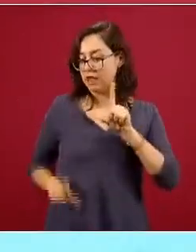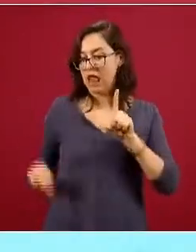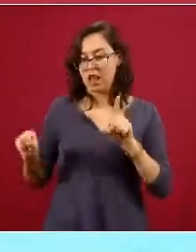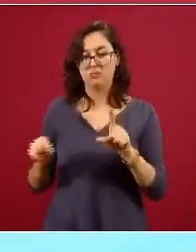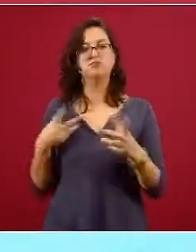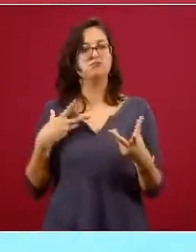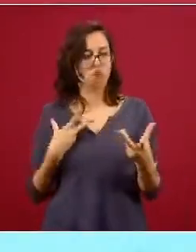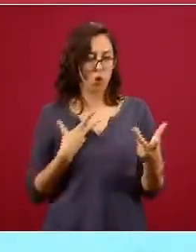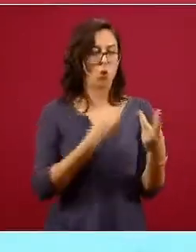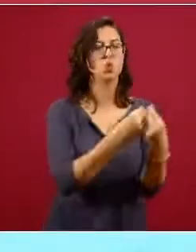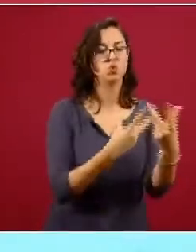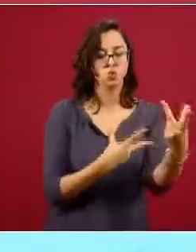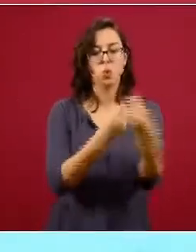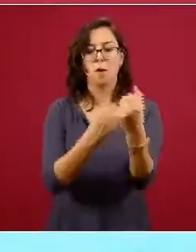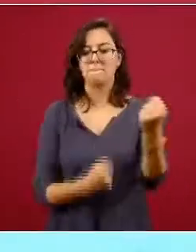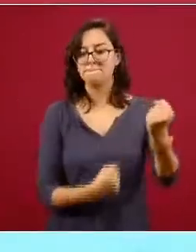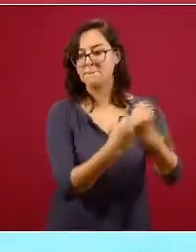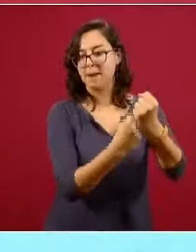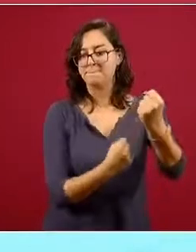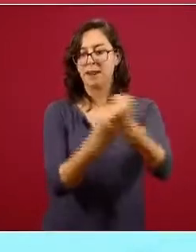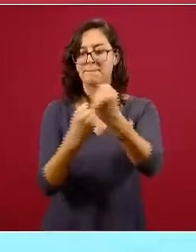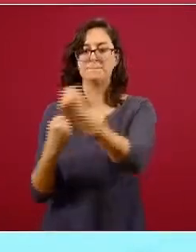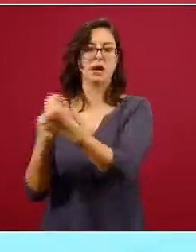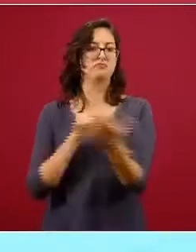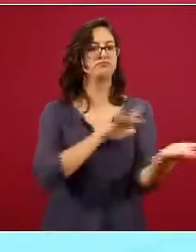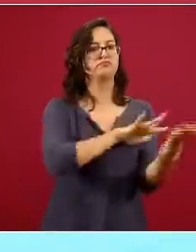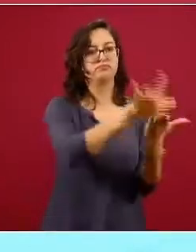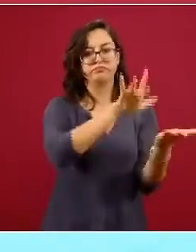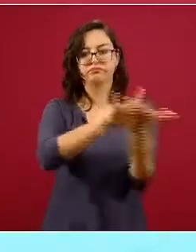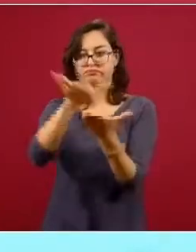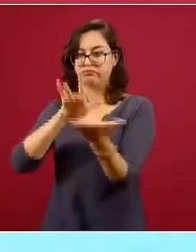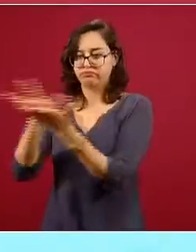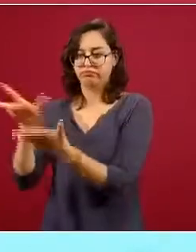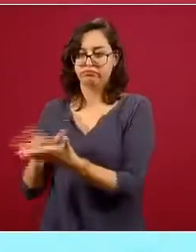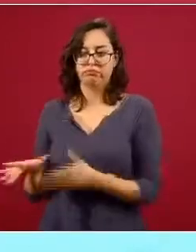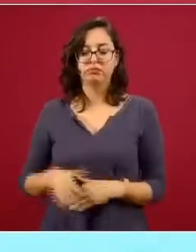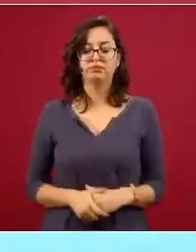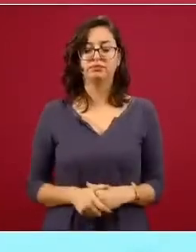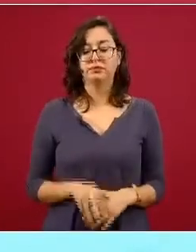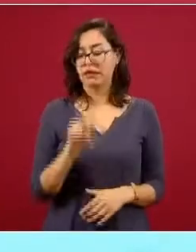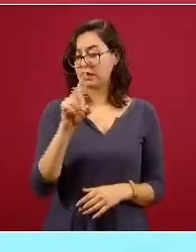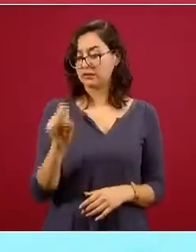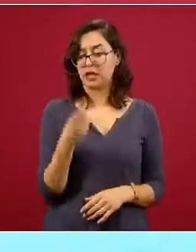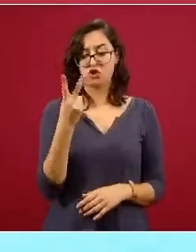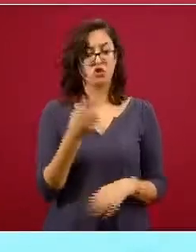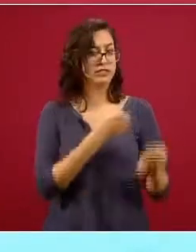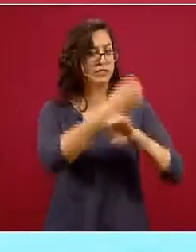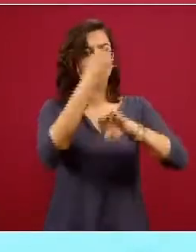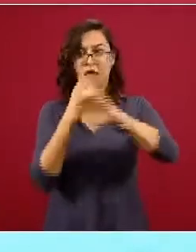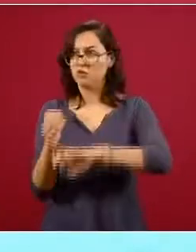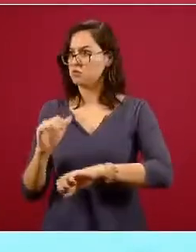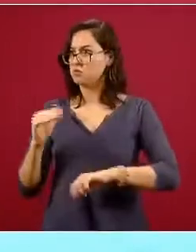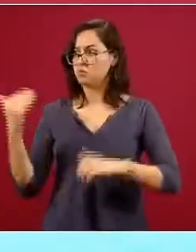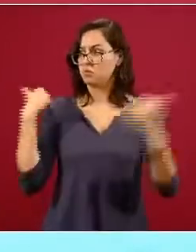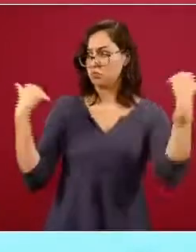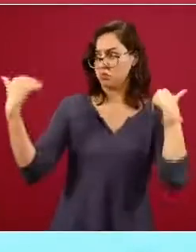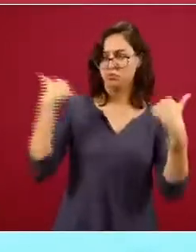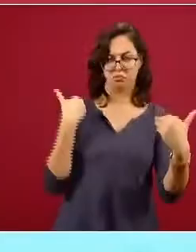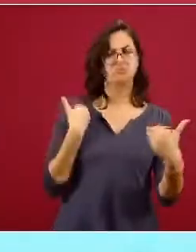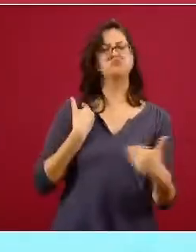nadie sin el apoyo que nos ha solicitado. Los 32 estados, los